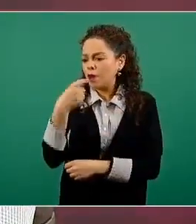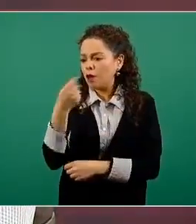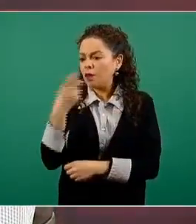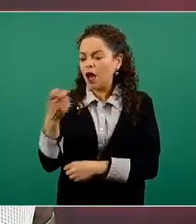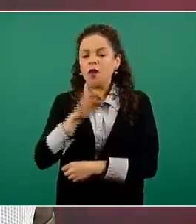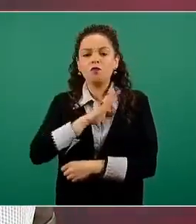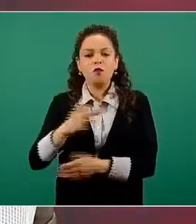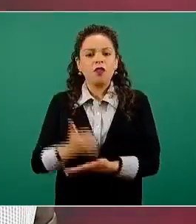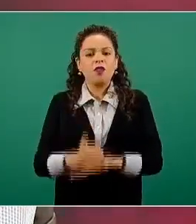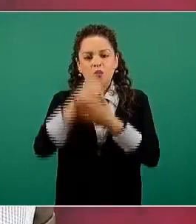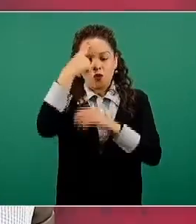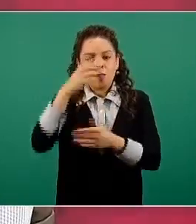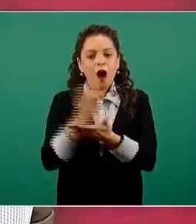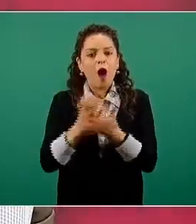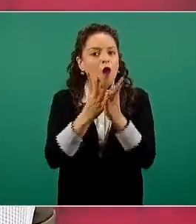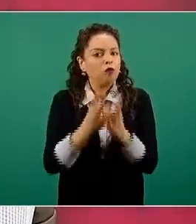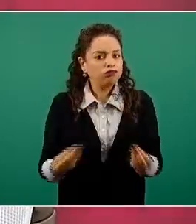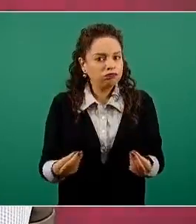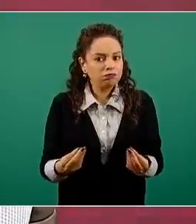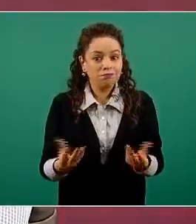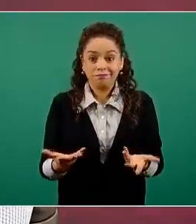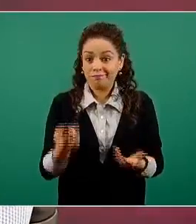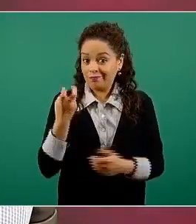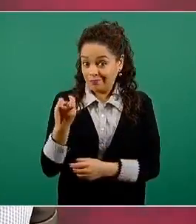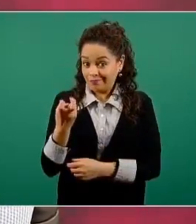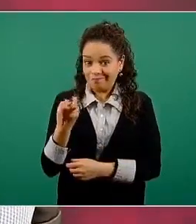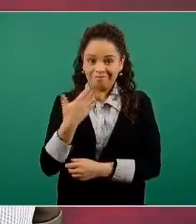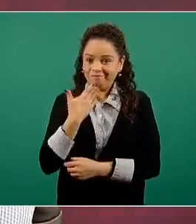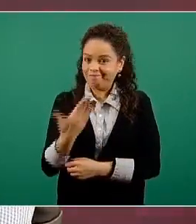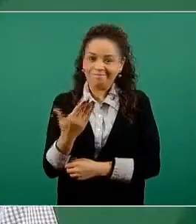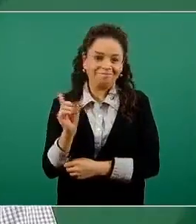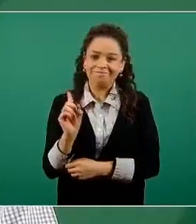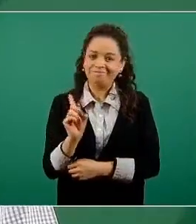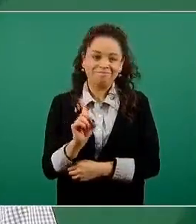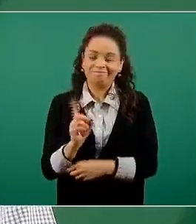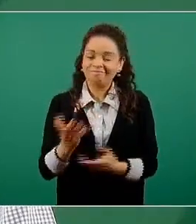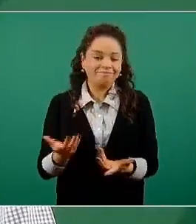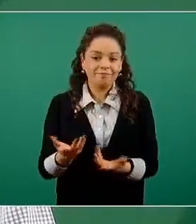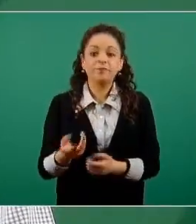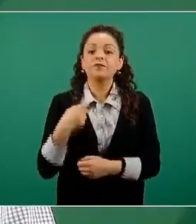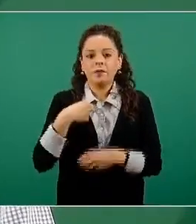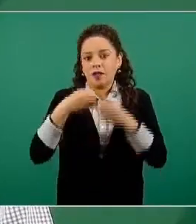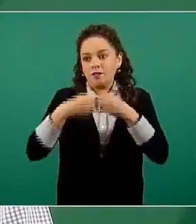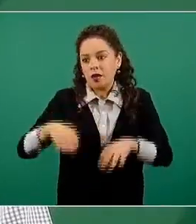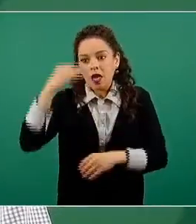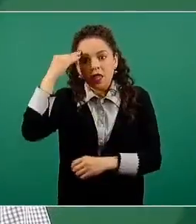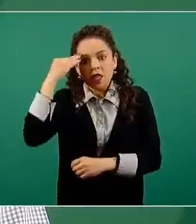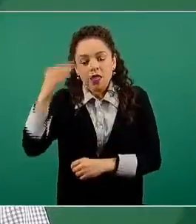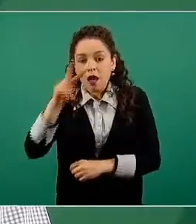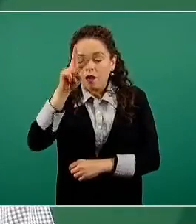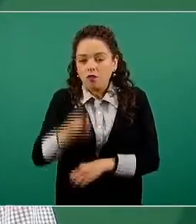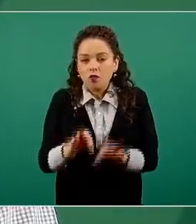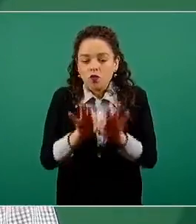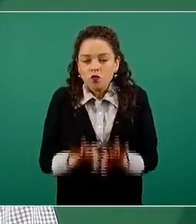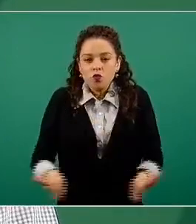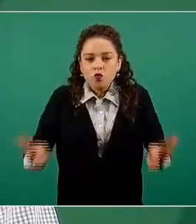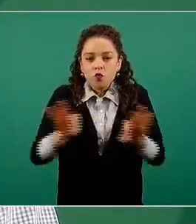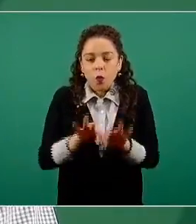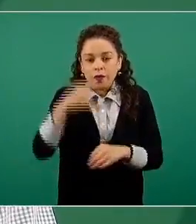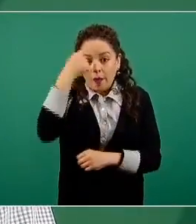que me va a resolver el problema, cuando no es así, y lo que estoy haciendo más bien es perdiendo tiempo valioso de